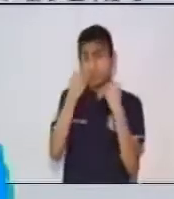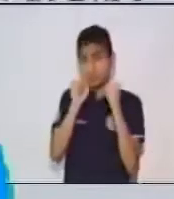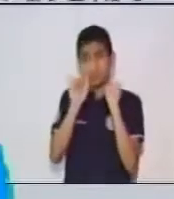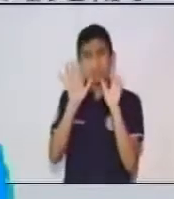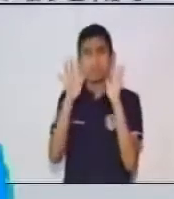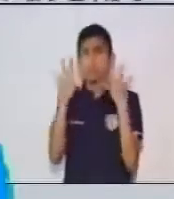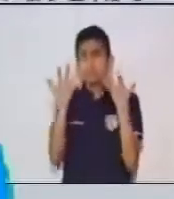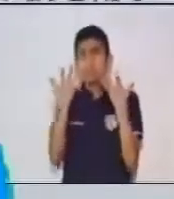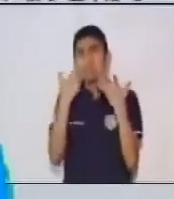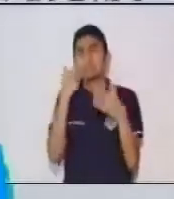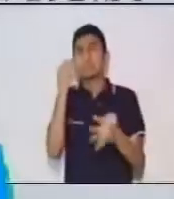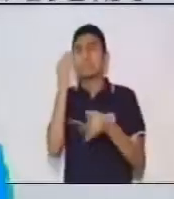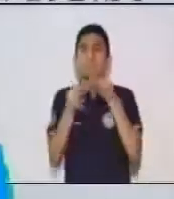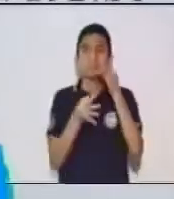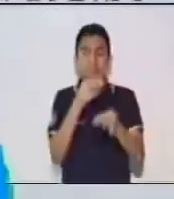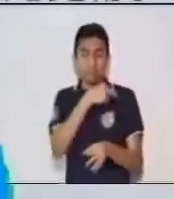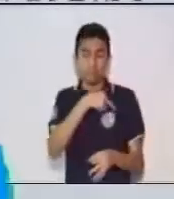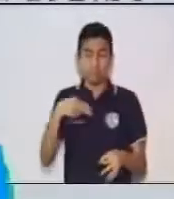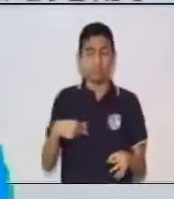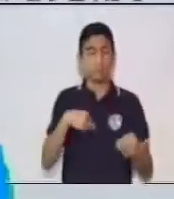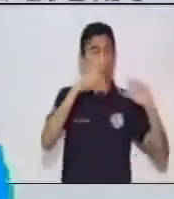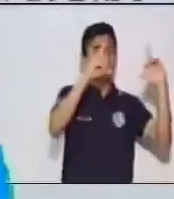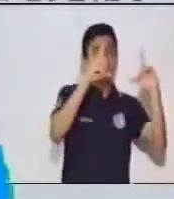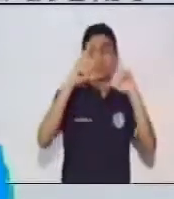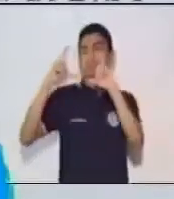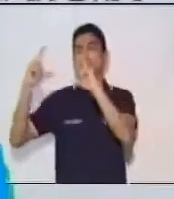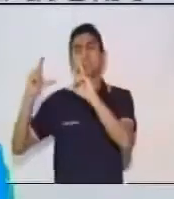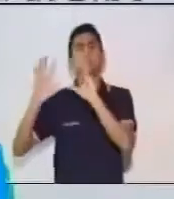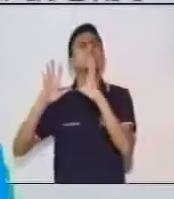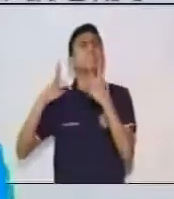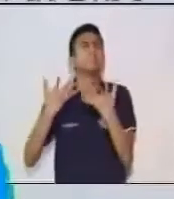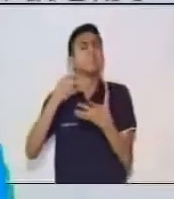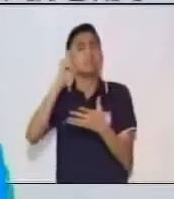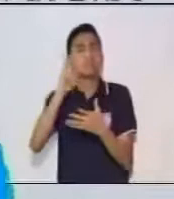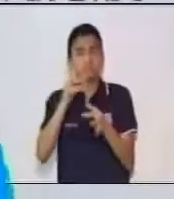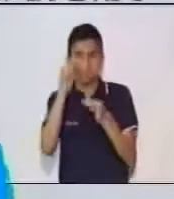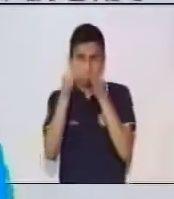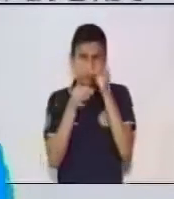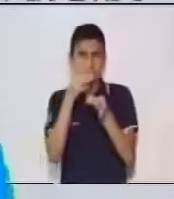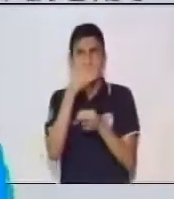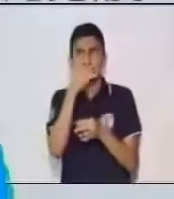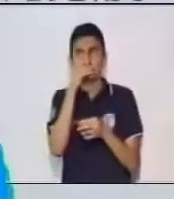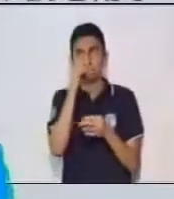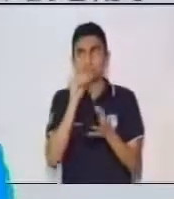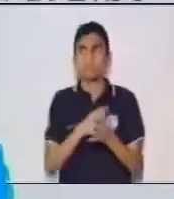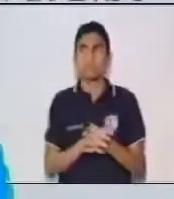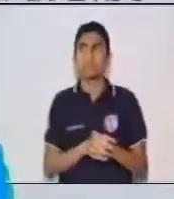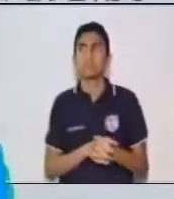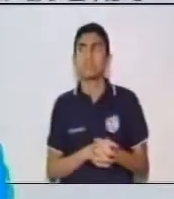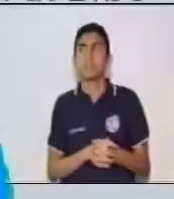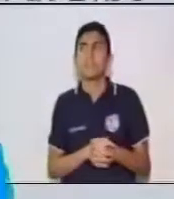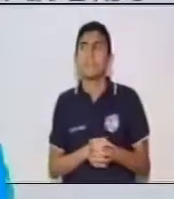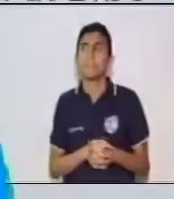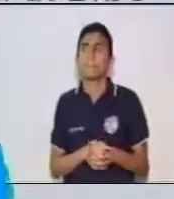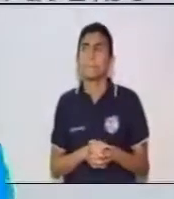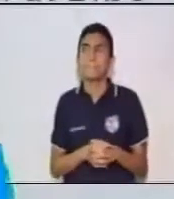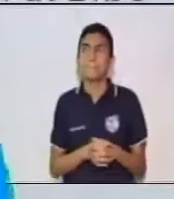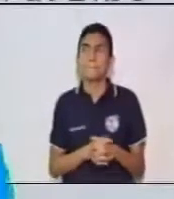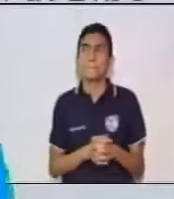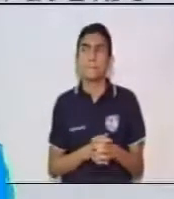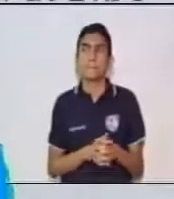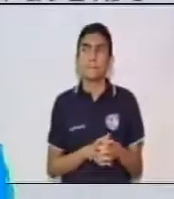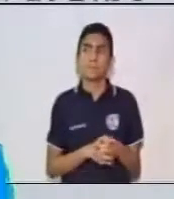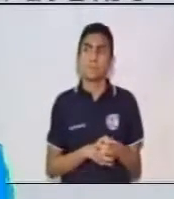es escribir nuestros paréntesis porque de ahí saldrán dos binomios.